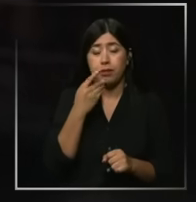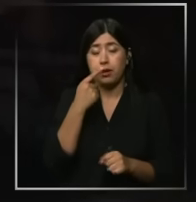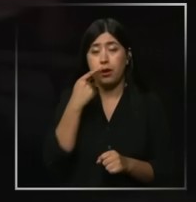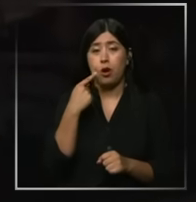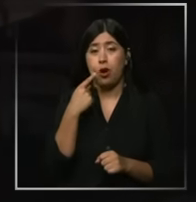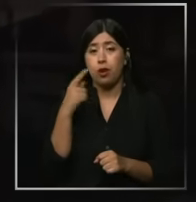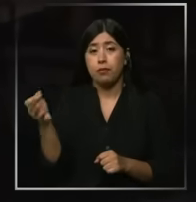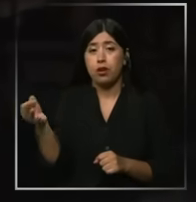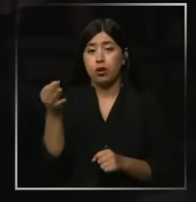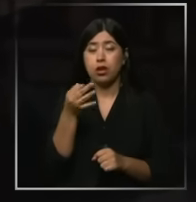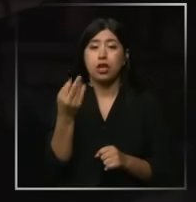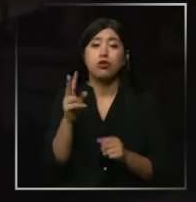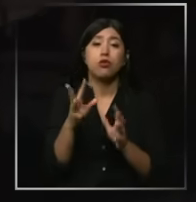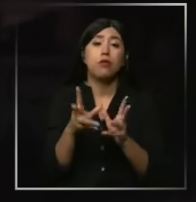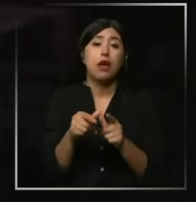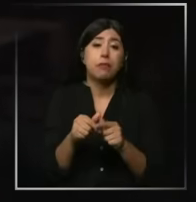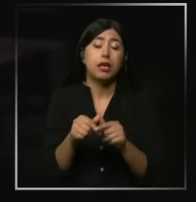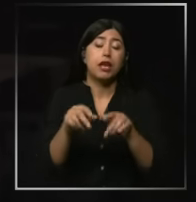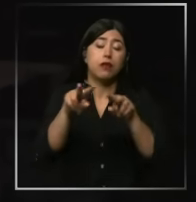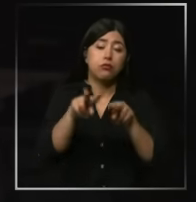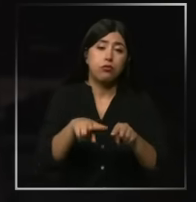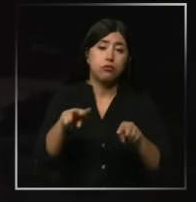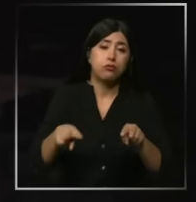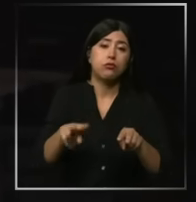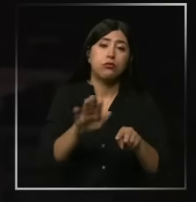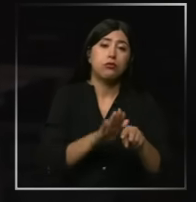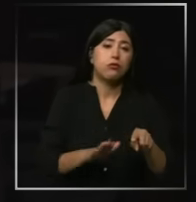que junto a otros familiares se van a quedar en la noche para